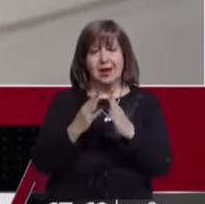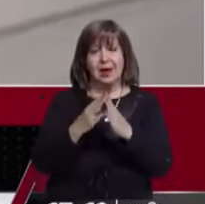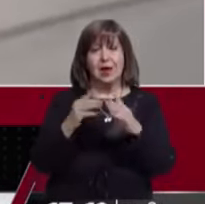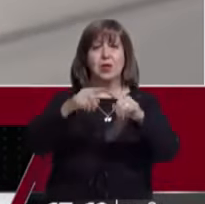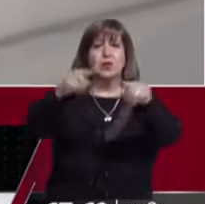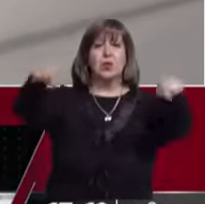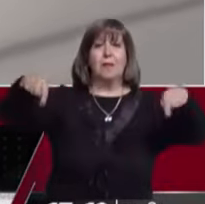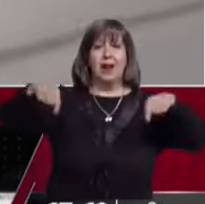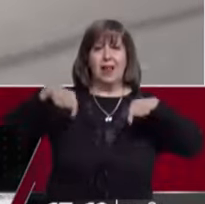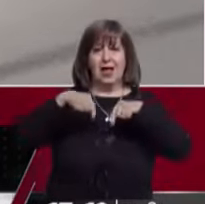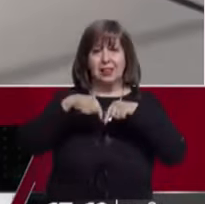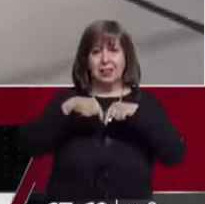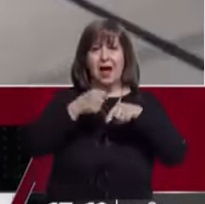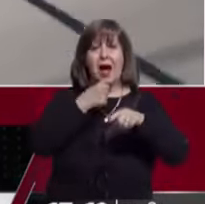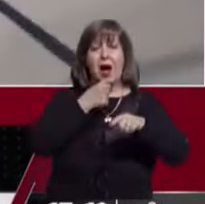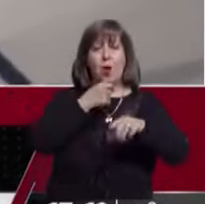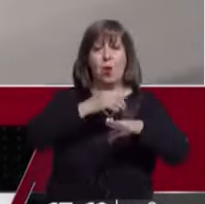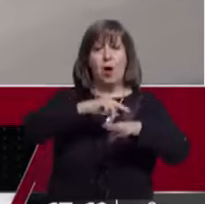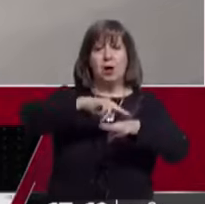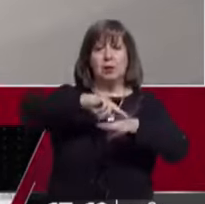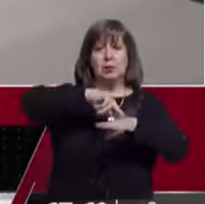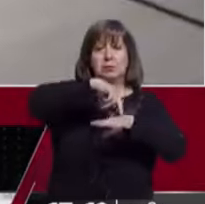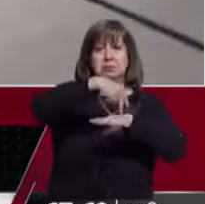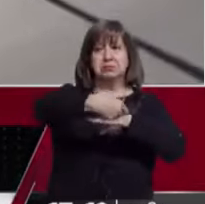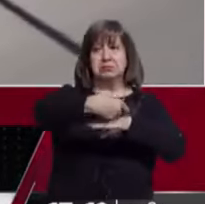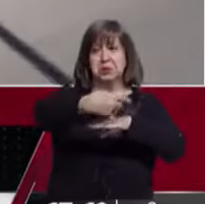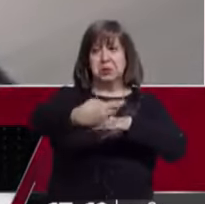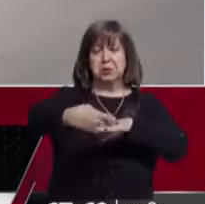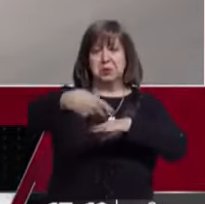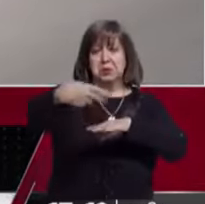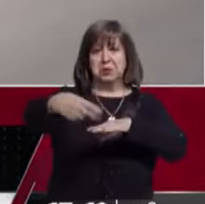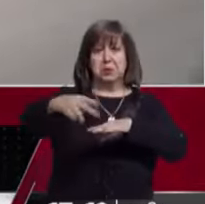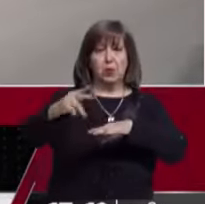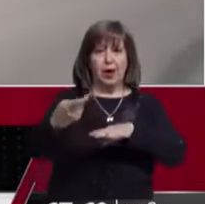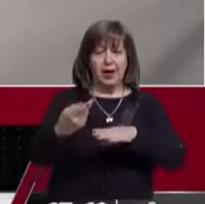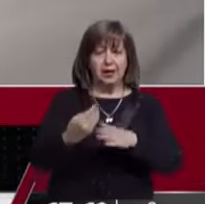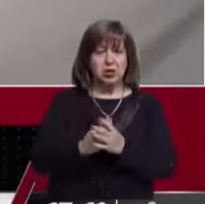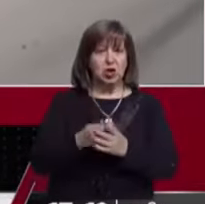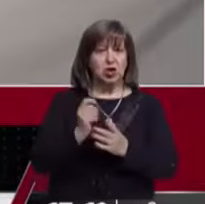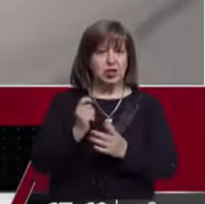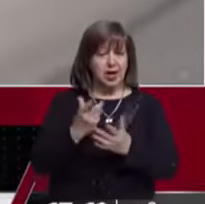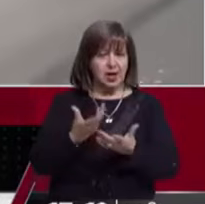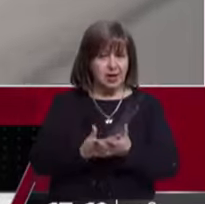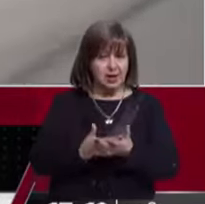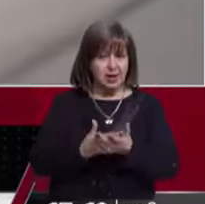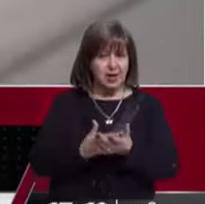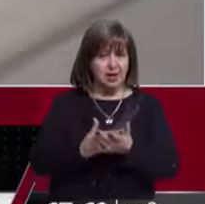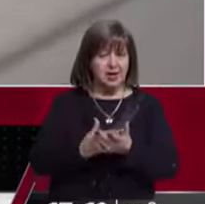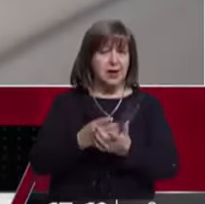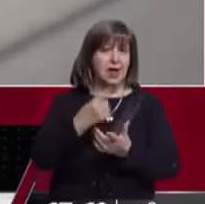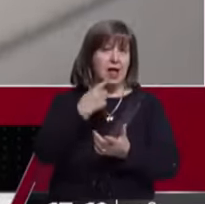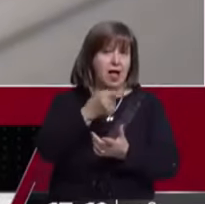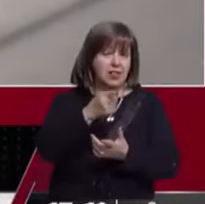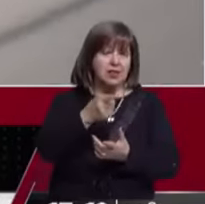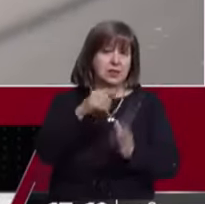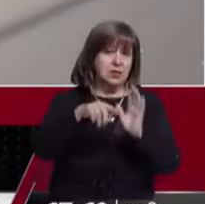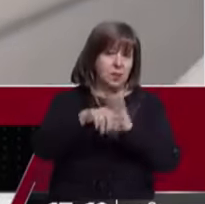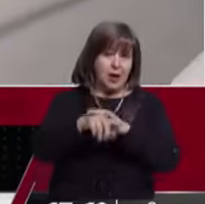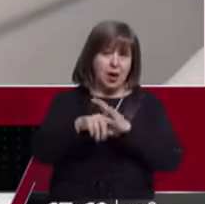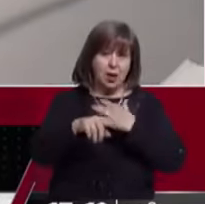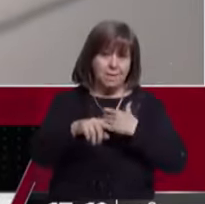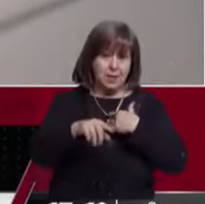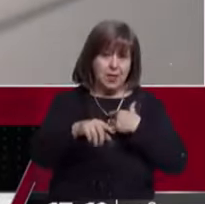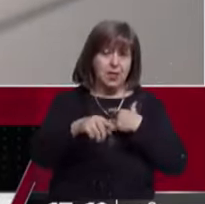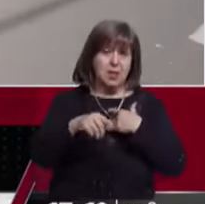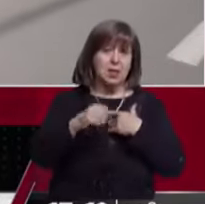que habrá que esperar, ¿no?, la última palabra de la justicia, que es en definitiva quien la tiene, a partir de todos los peritajes realizados.